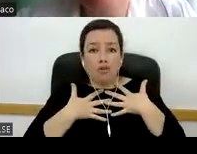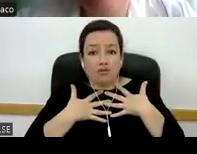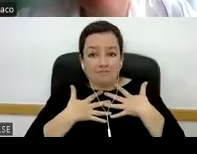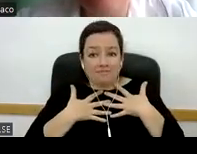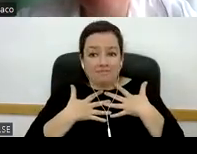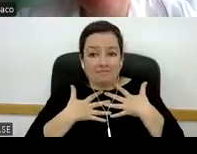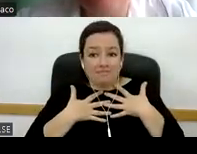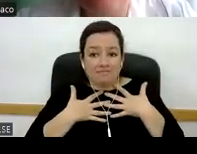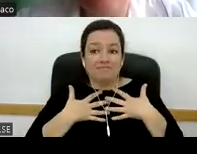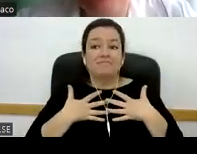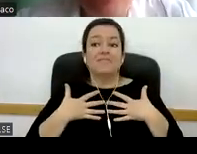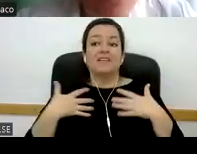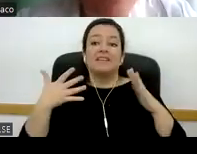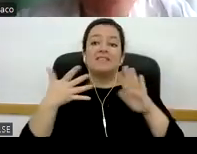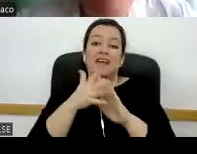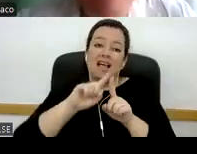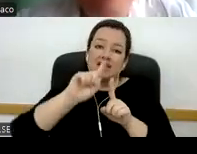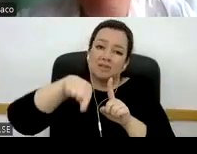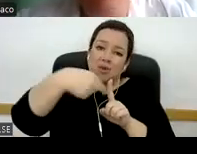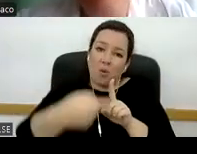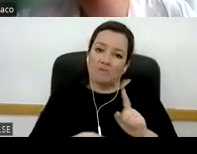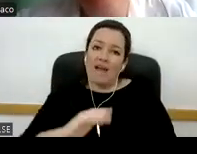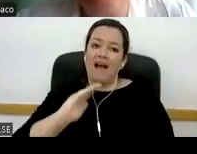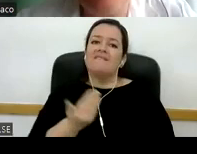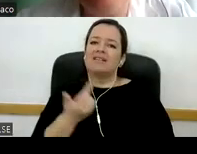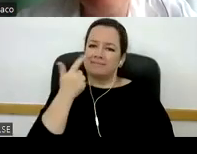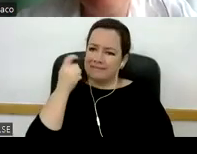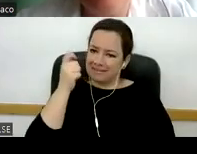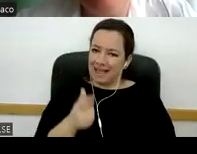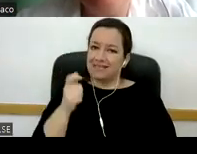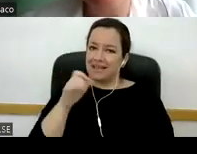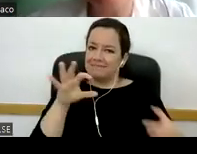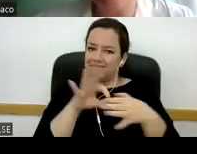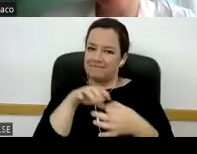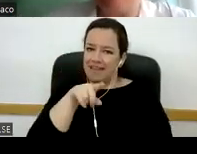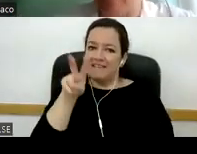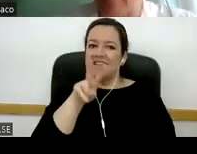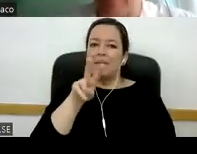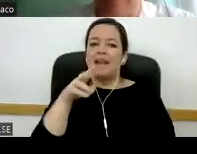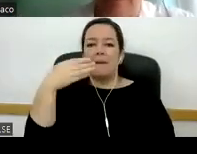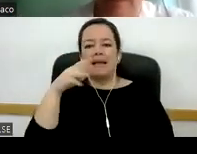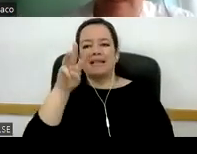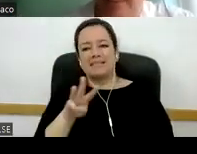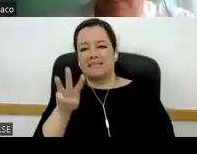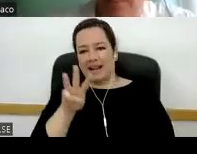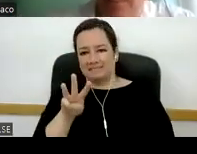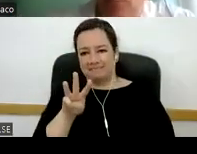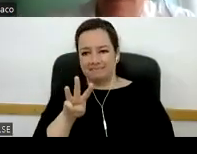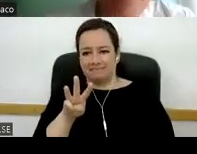hacen, son los efectos secundarios que, como os digo, son bastante frecuentes, que son los que hacen que la niacina no sea